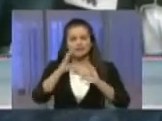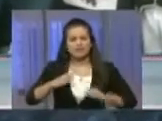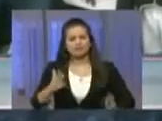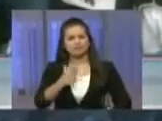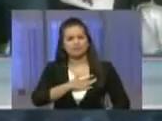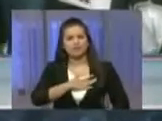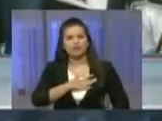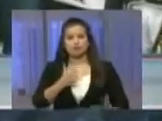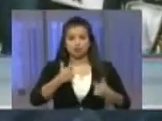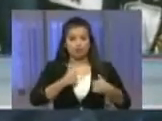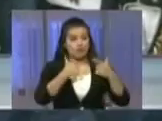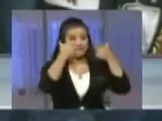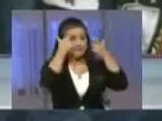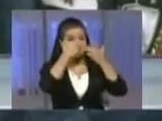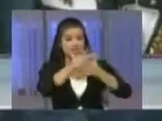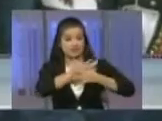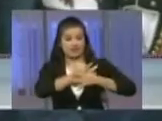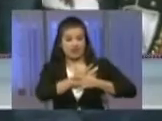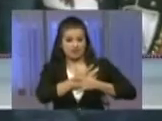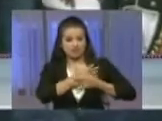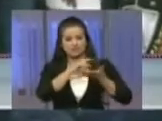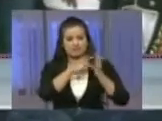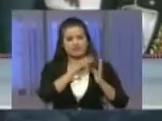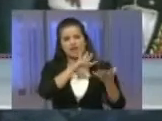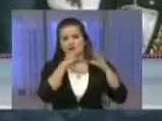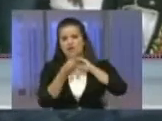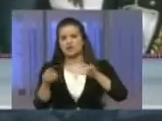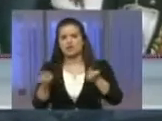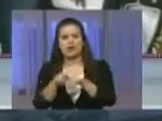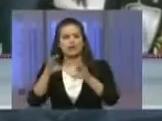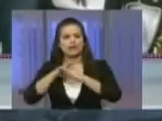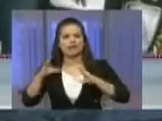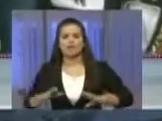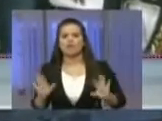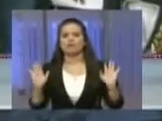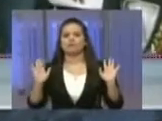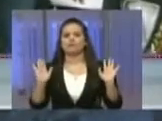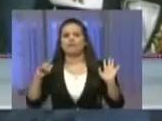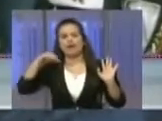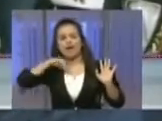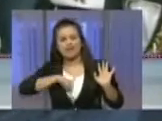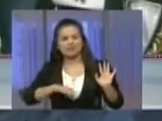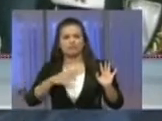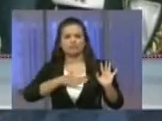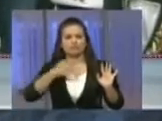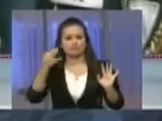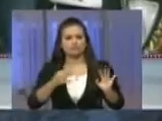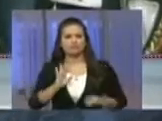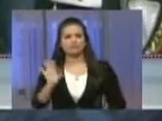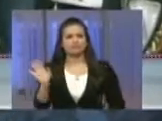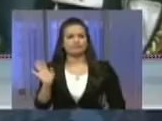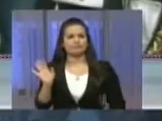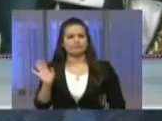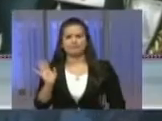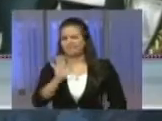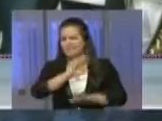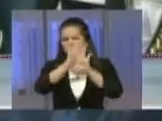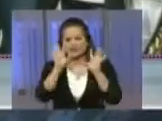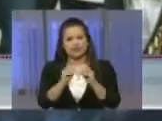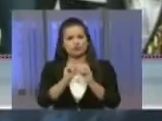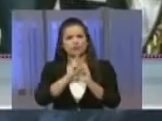chavista es ser cristiano auténtico profundo verdadero ahí está ahí